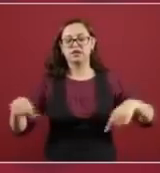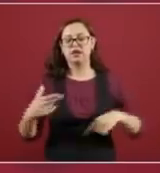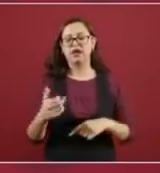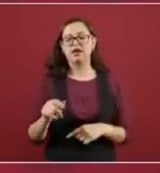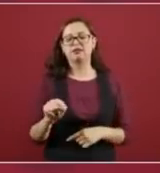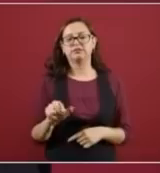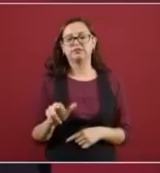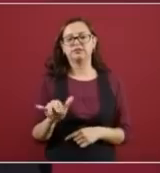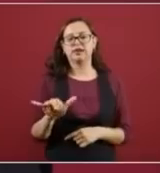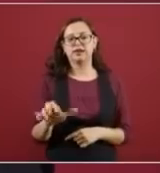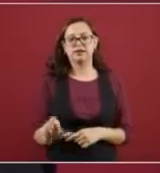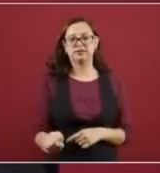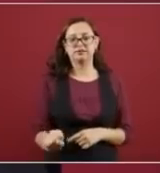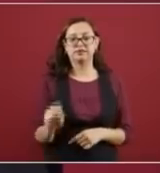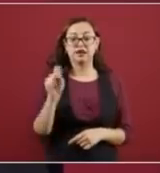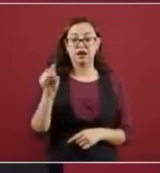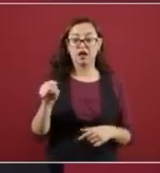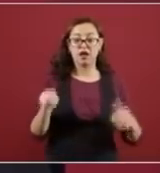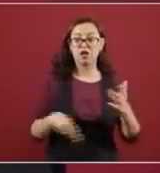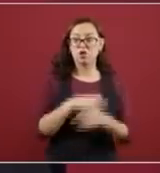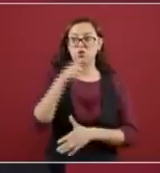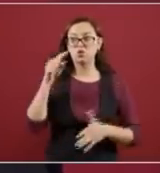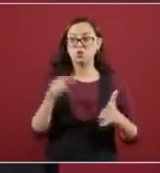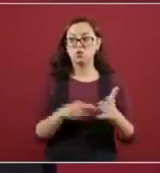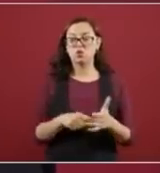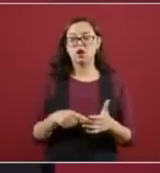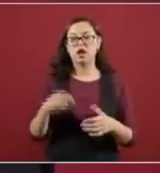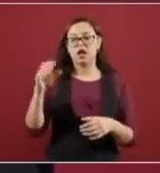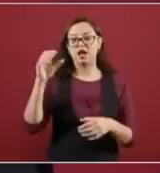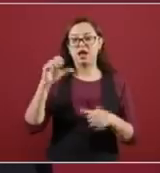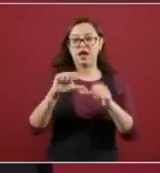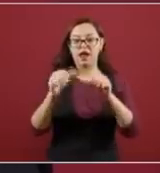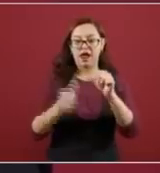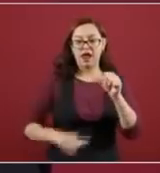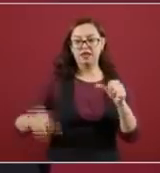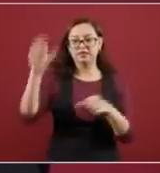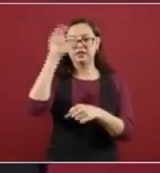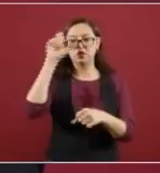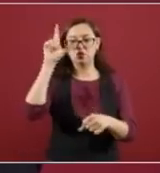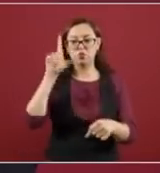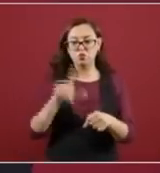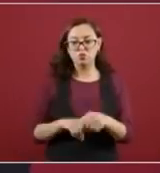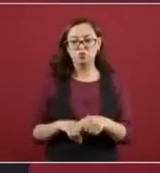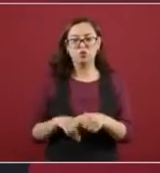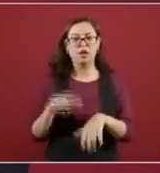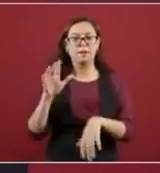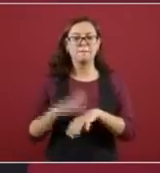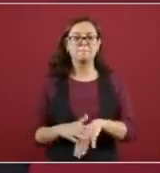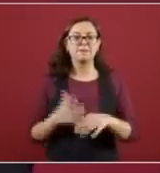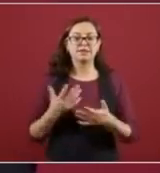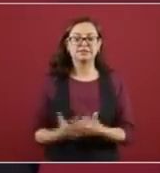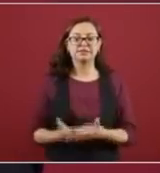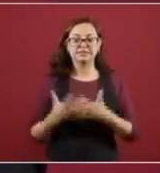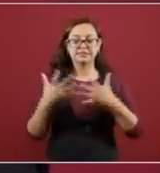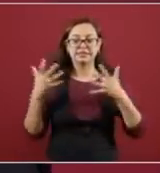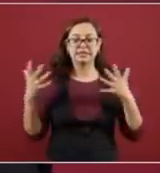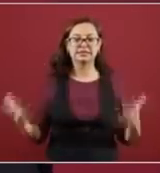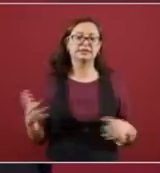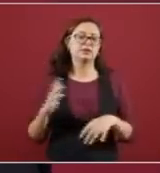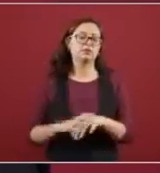espacio artístico, cultural más grande y desde luego más importante